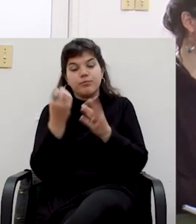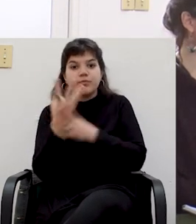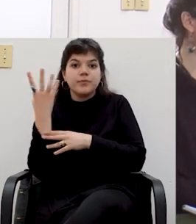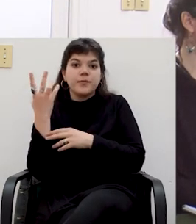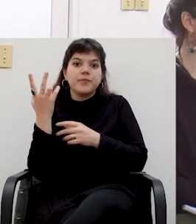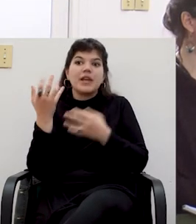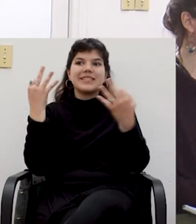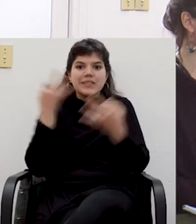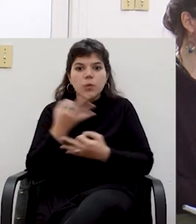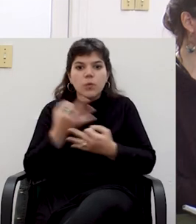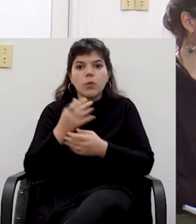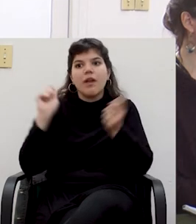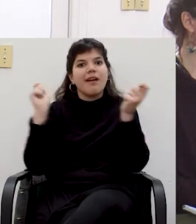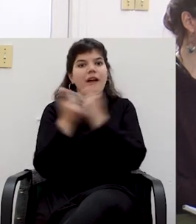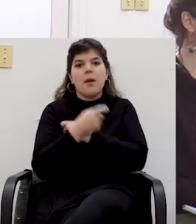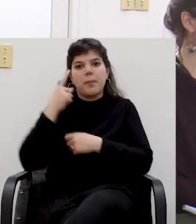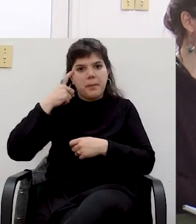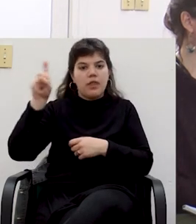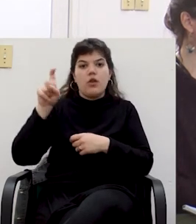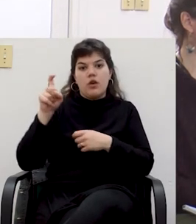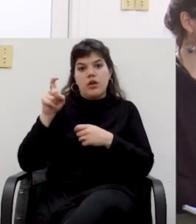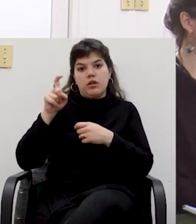propicie un cambio de paradigma. Y en